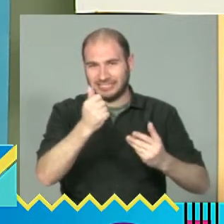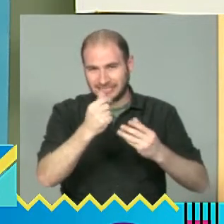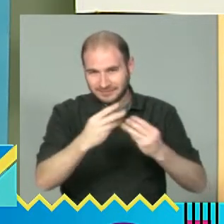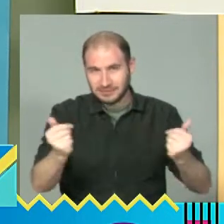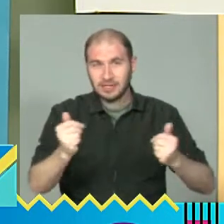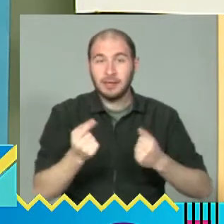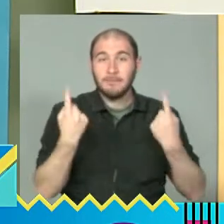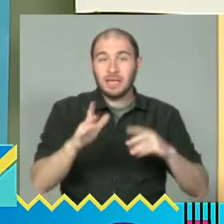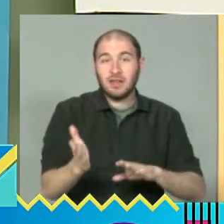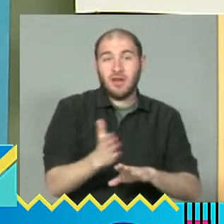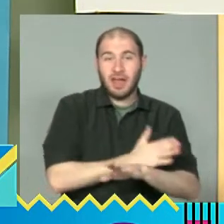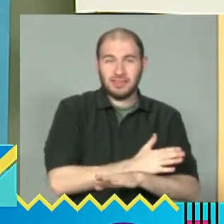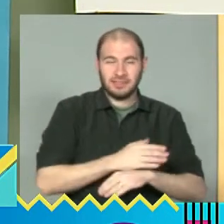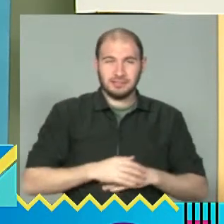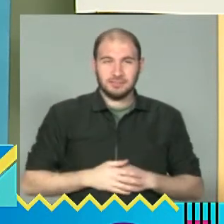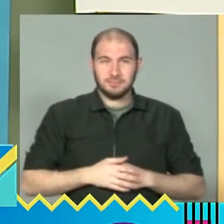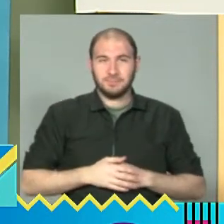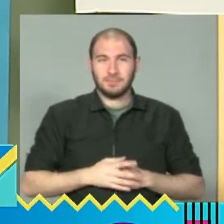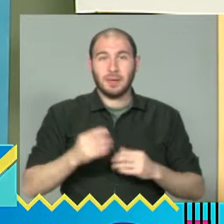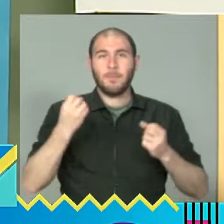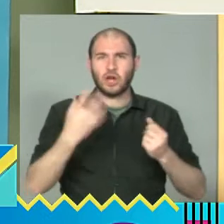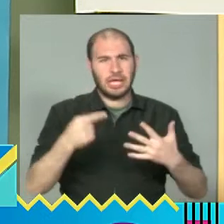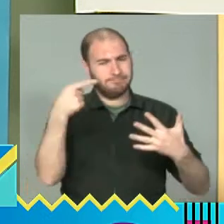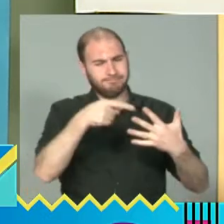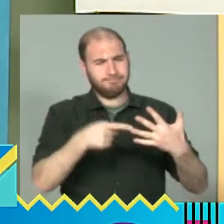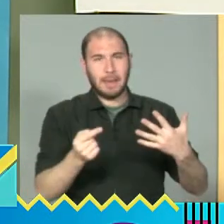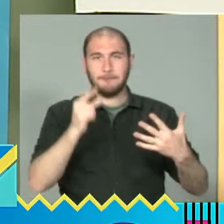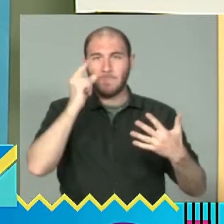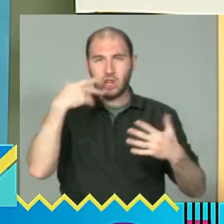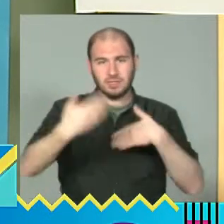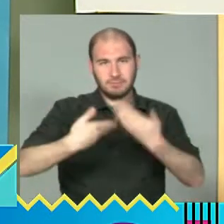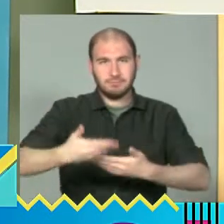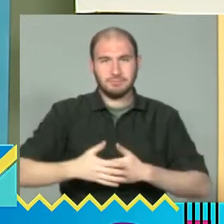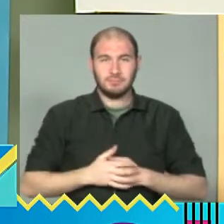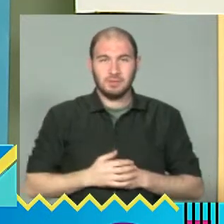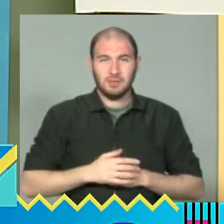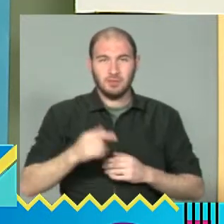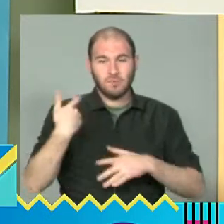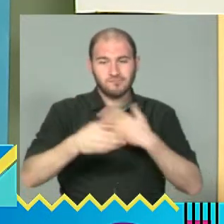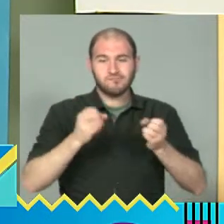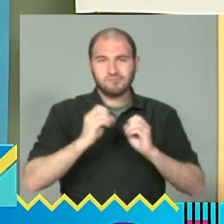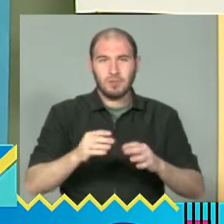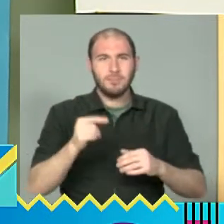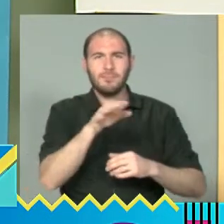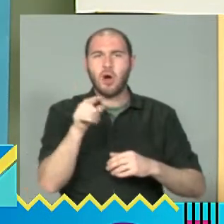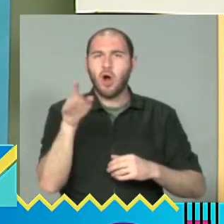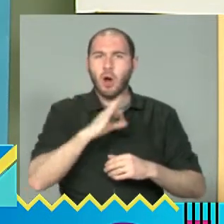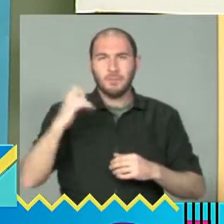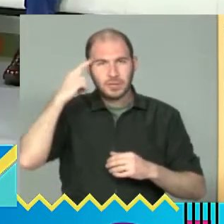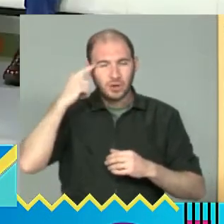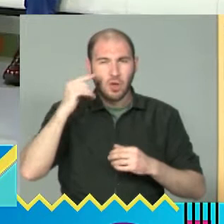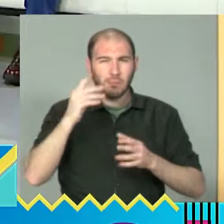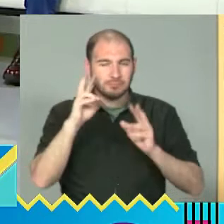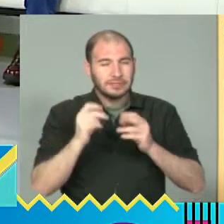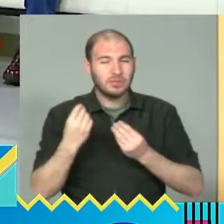terminada. Pero antes de todo esto hay causas, hay políticas llevadas a cabo que desencadenan todo esto. ¿Qué opinión te merece o cómo las